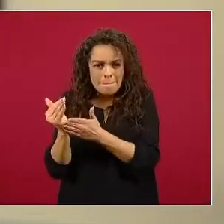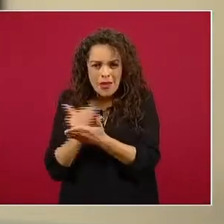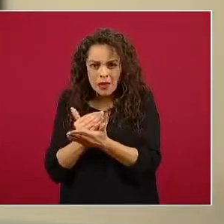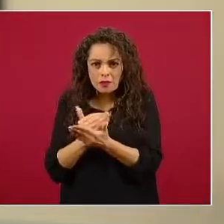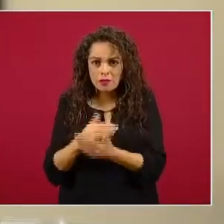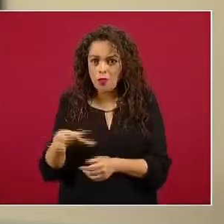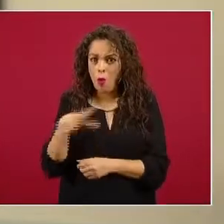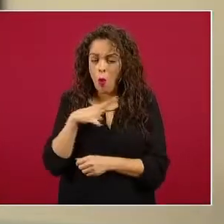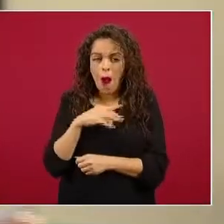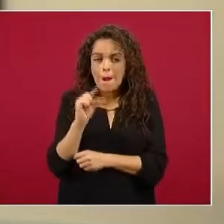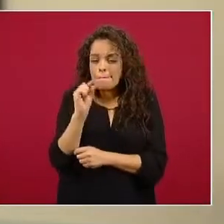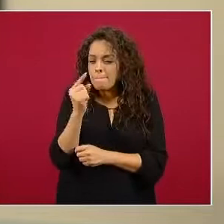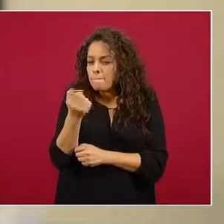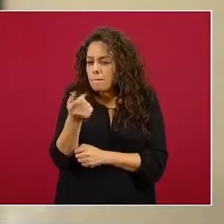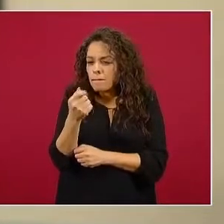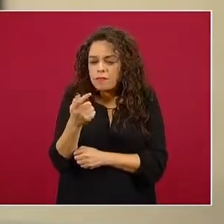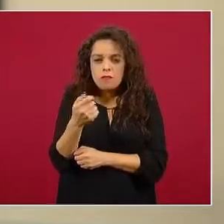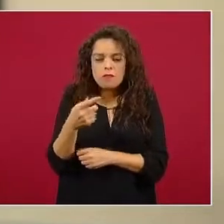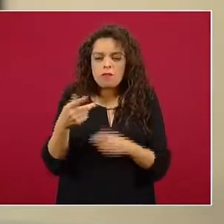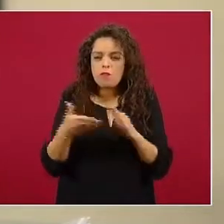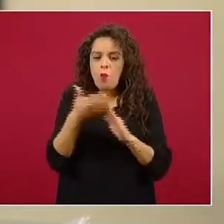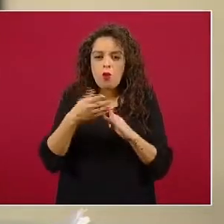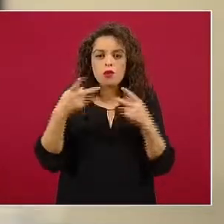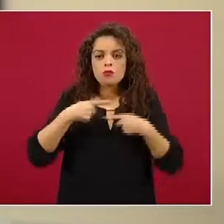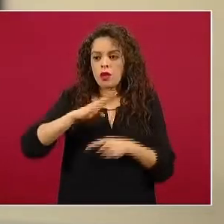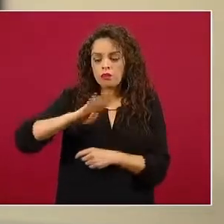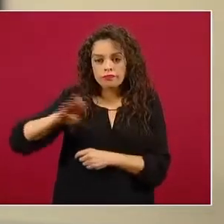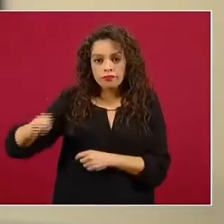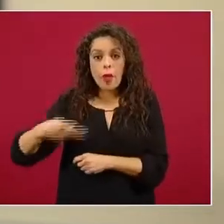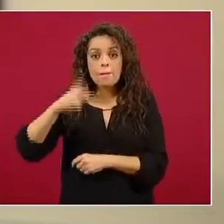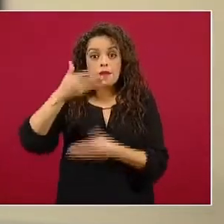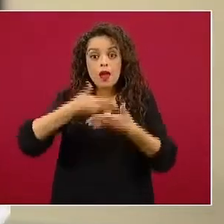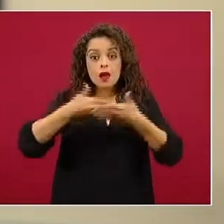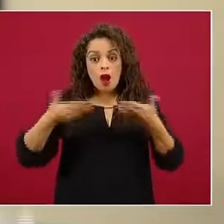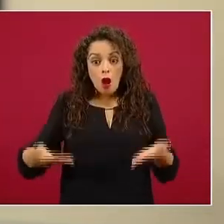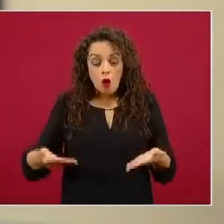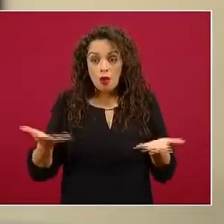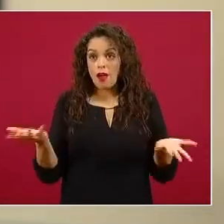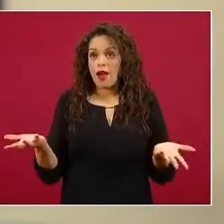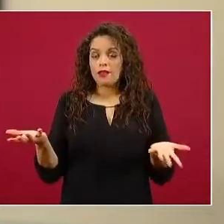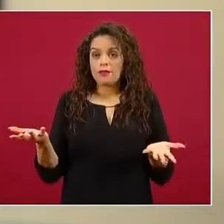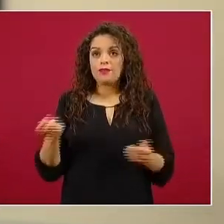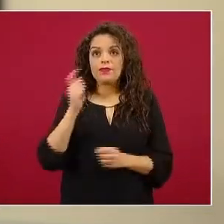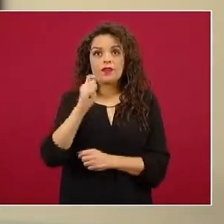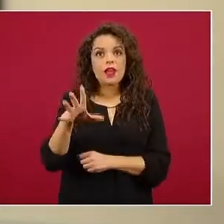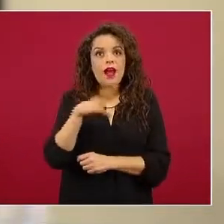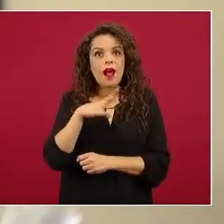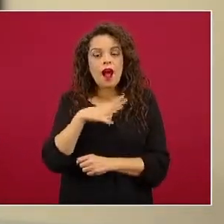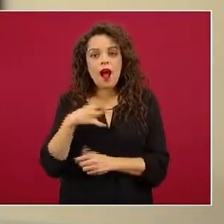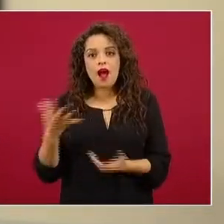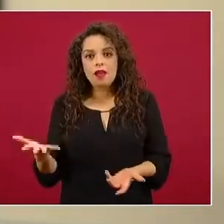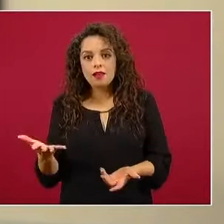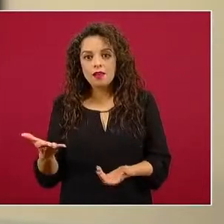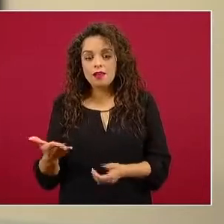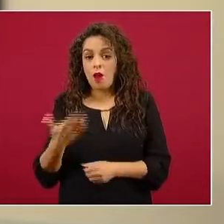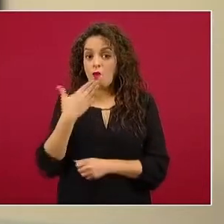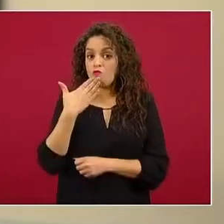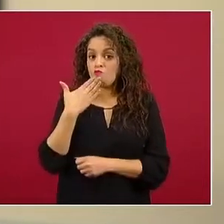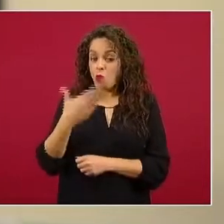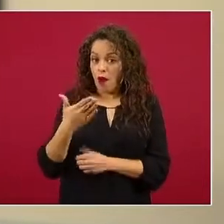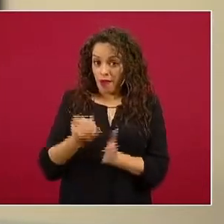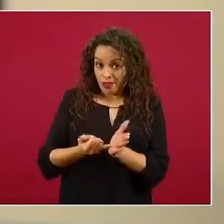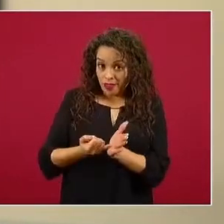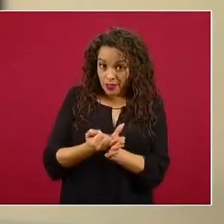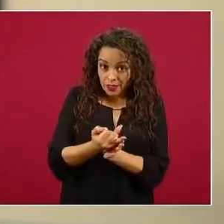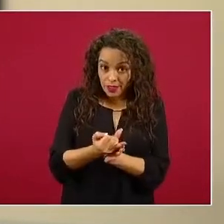defunciones, pero se traslada el problema ahora y más bien es una bendición o una buena toma de decisiones